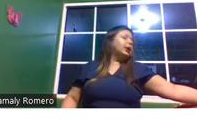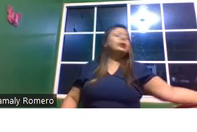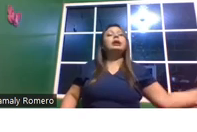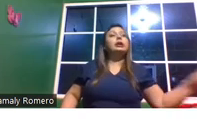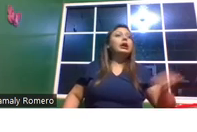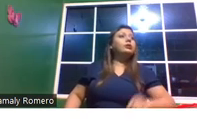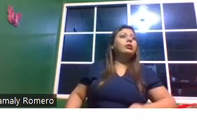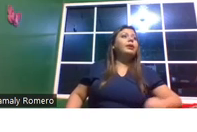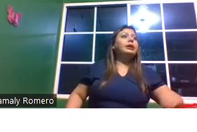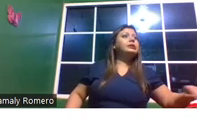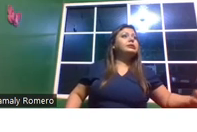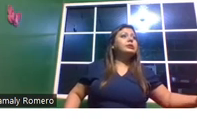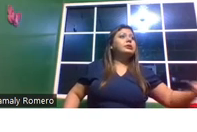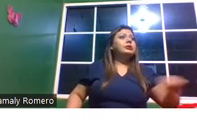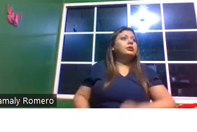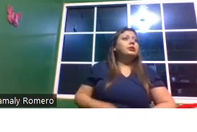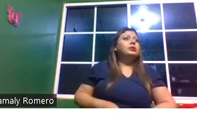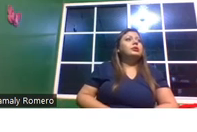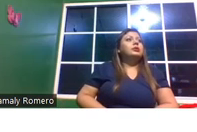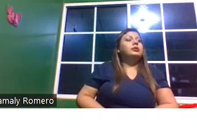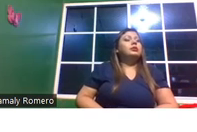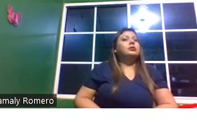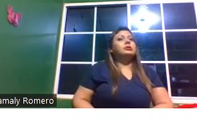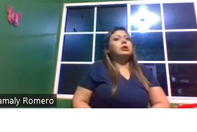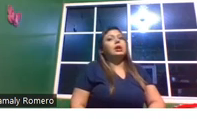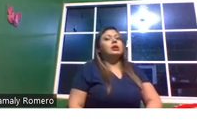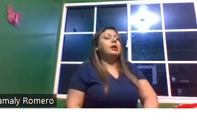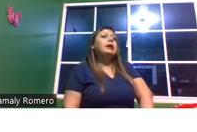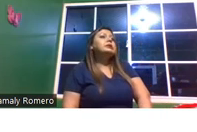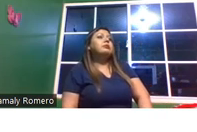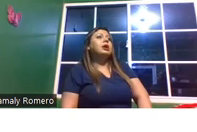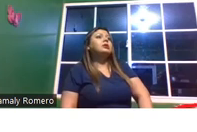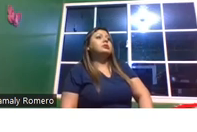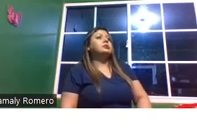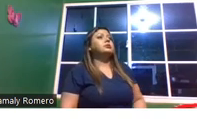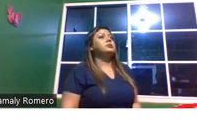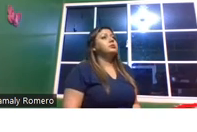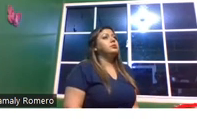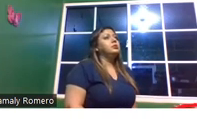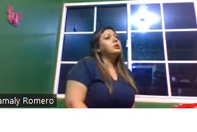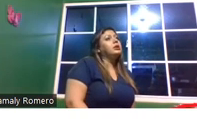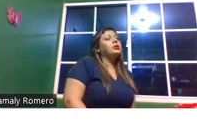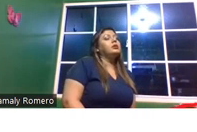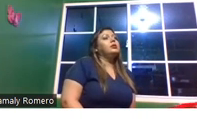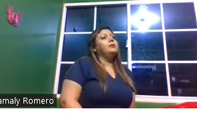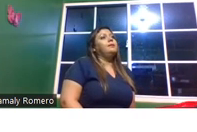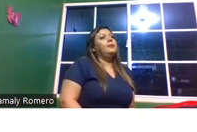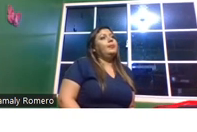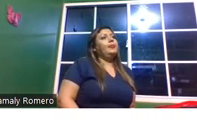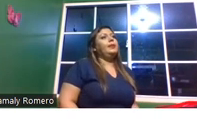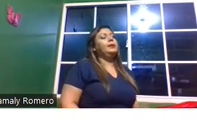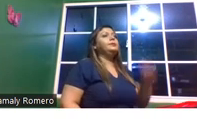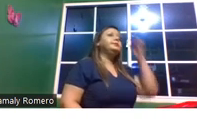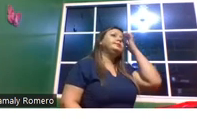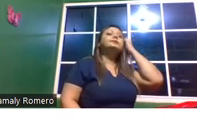ahora que estoy en octubre, en este caso, debería yo hacer una métrica de lo que vendí el mes pasado, pero también una métrica de lo que